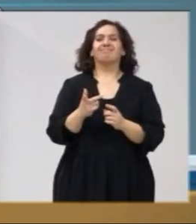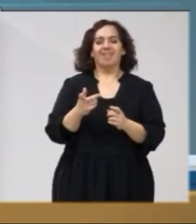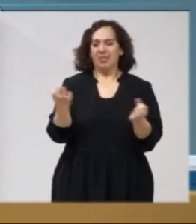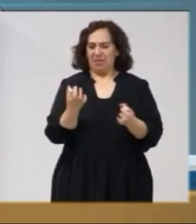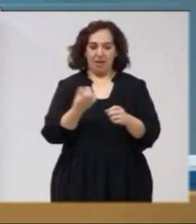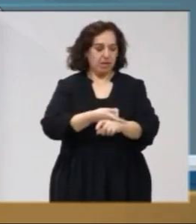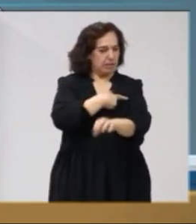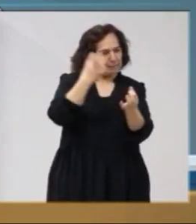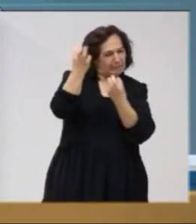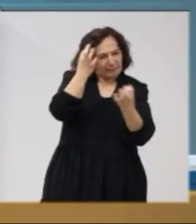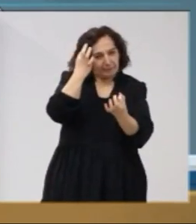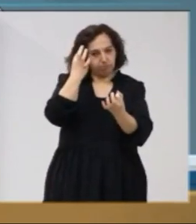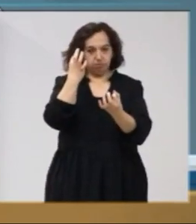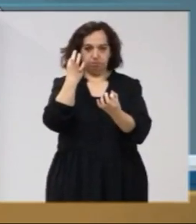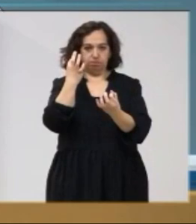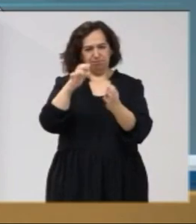extremadamente rigurosos.